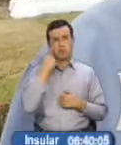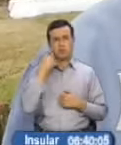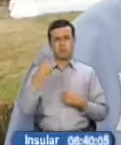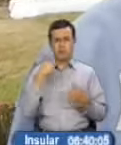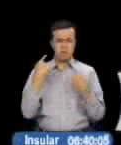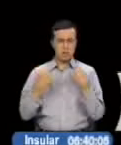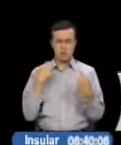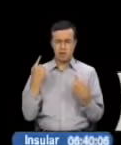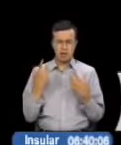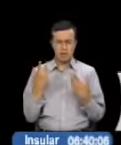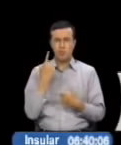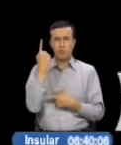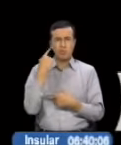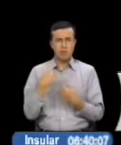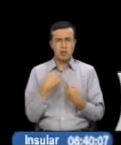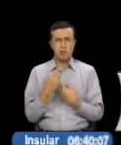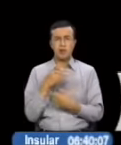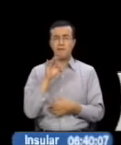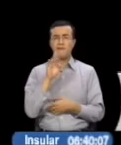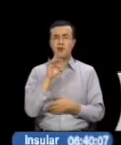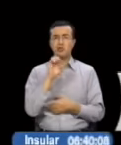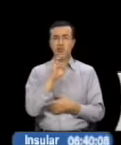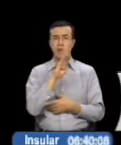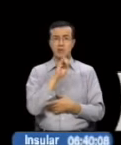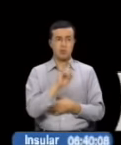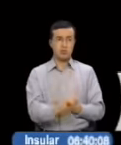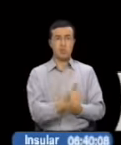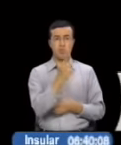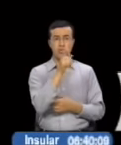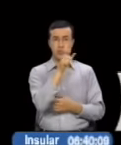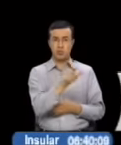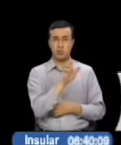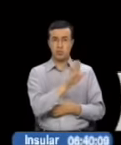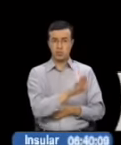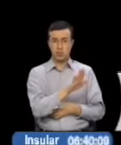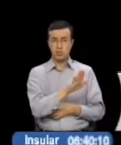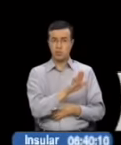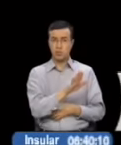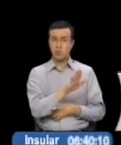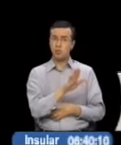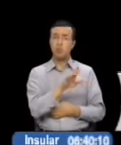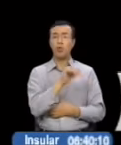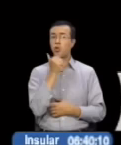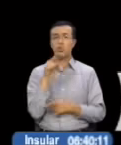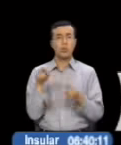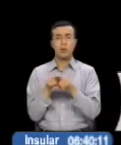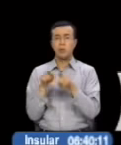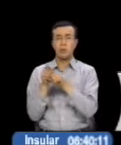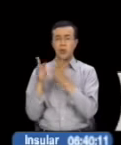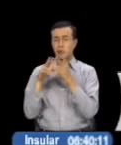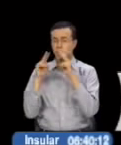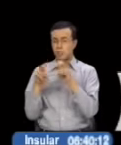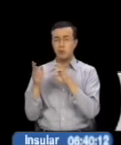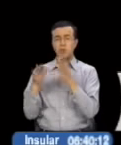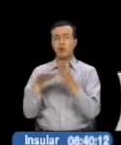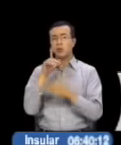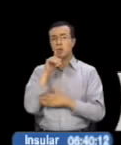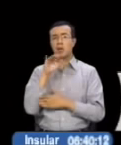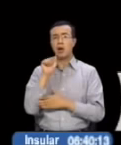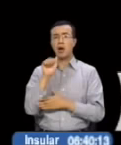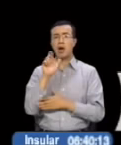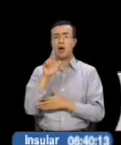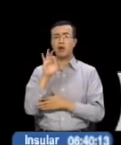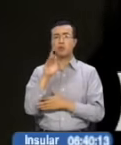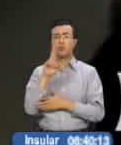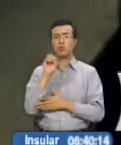una sola dirección. Pero el caso de Fausto Basantes no es el único en el que hay novedades. También las hay en las investigaciones de la muerte de Arturo